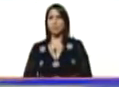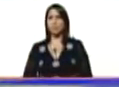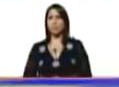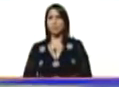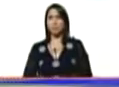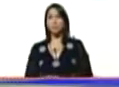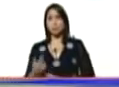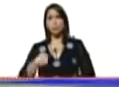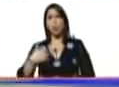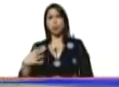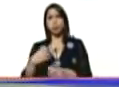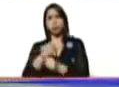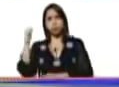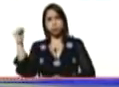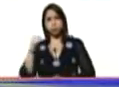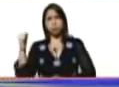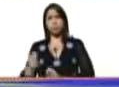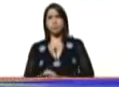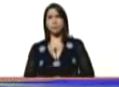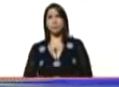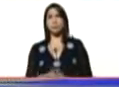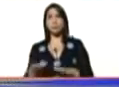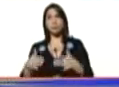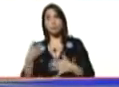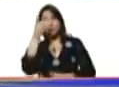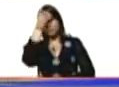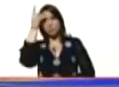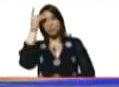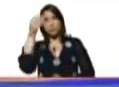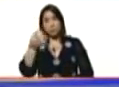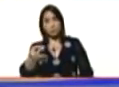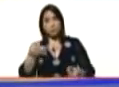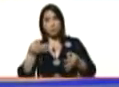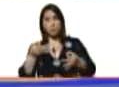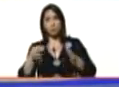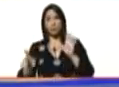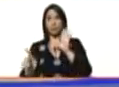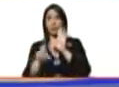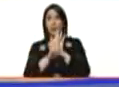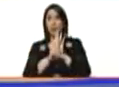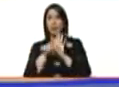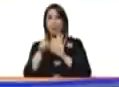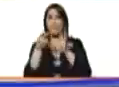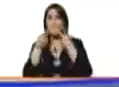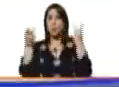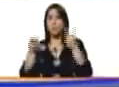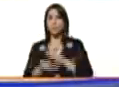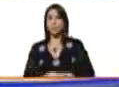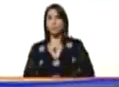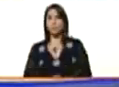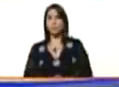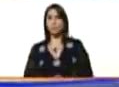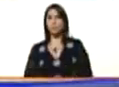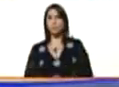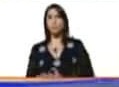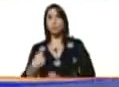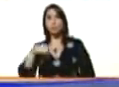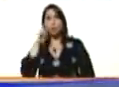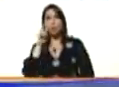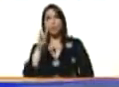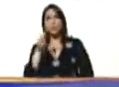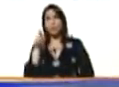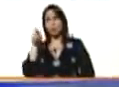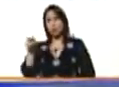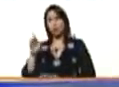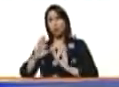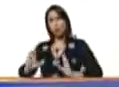Así lo creo. Y cuando Diosdado me entregó esta ley y este decreto, así lo vi en tu cuerpo,